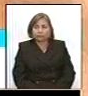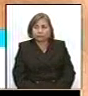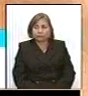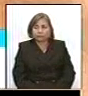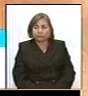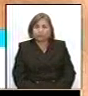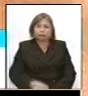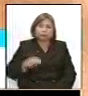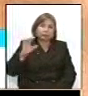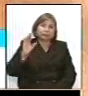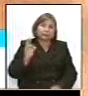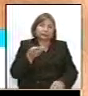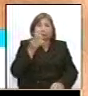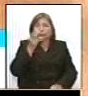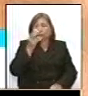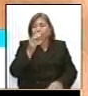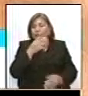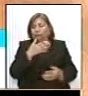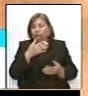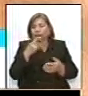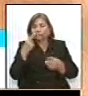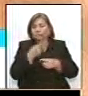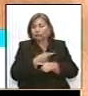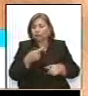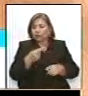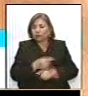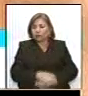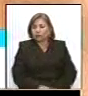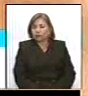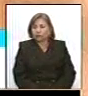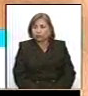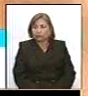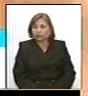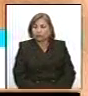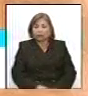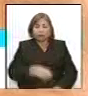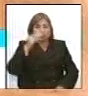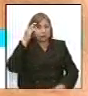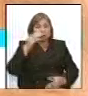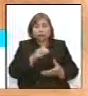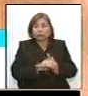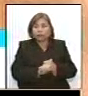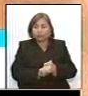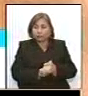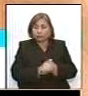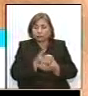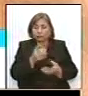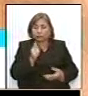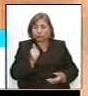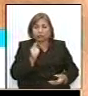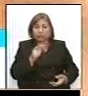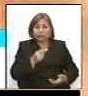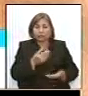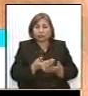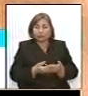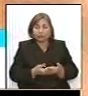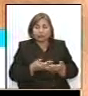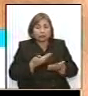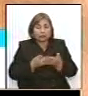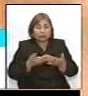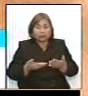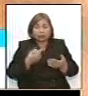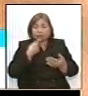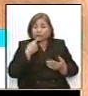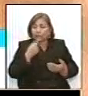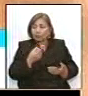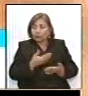Séptima contradicción. El informe legal suscrito por los abogados Álvarez Irala y Espinosa Ramos, al que se acaba de hacer referencia,